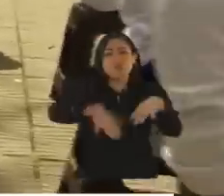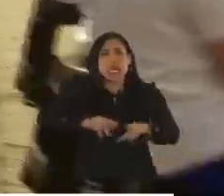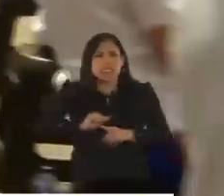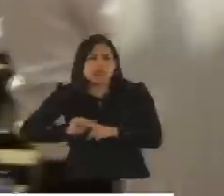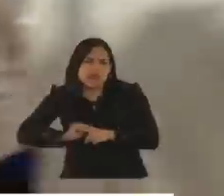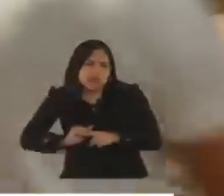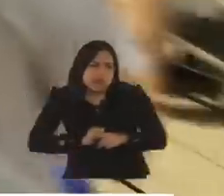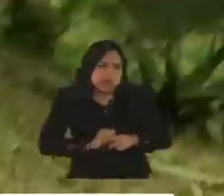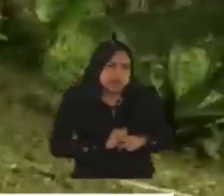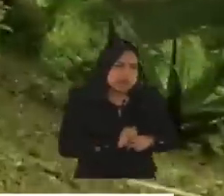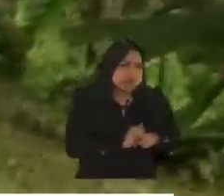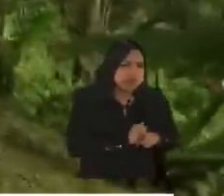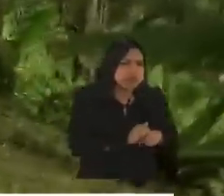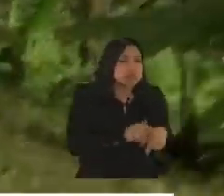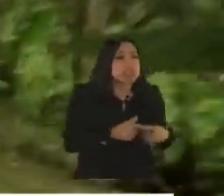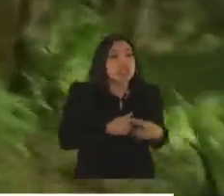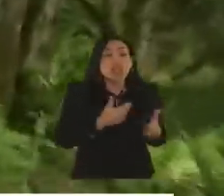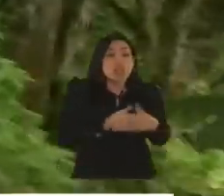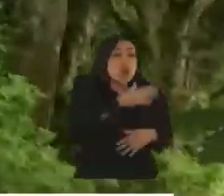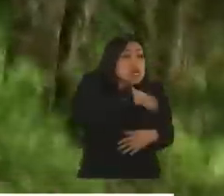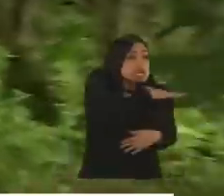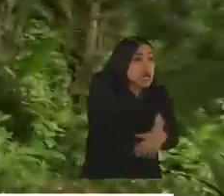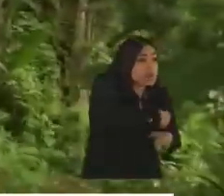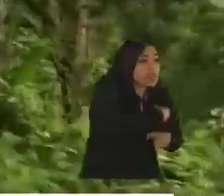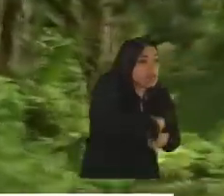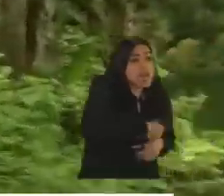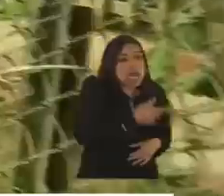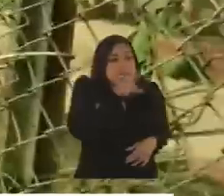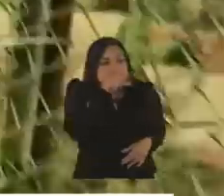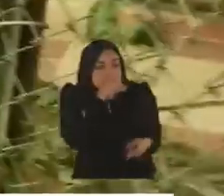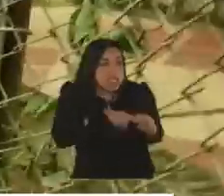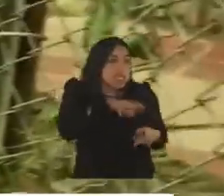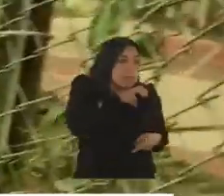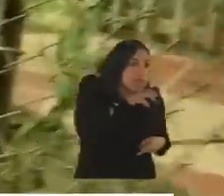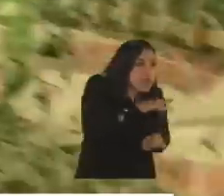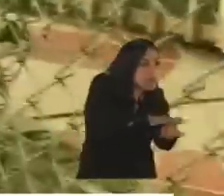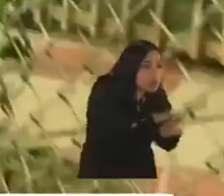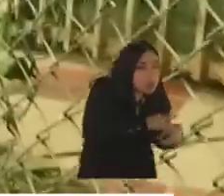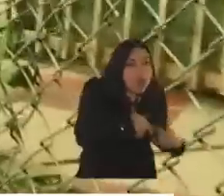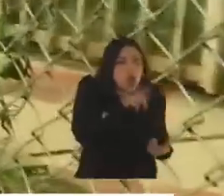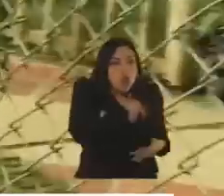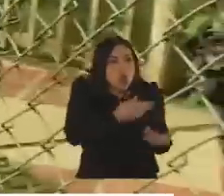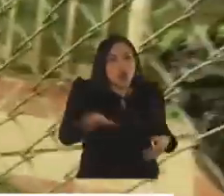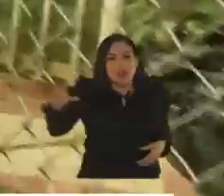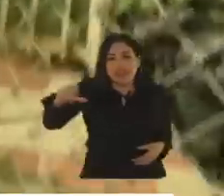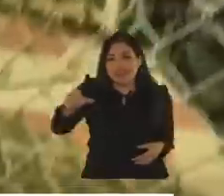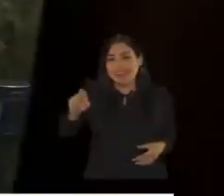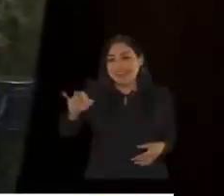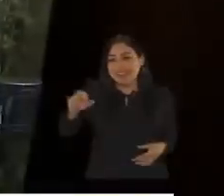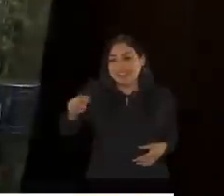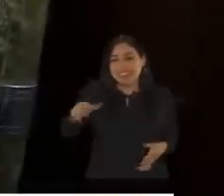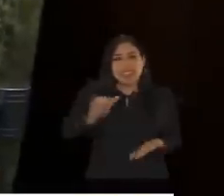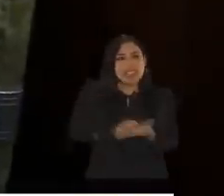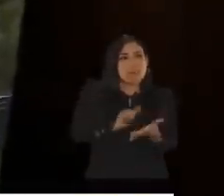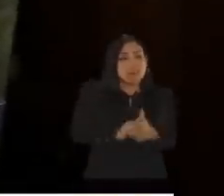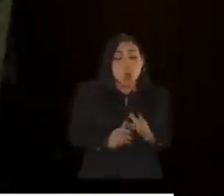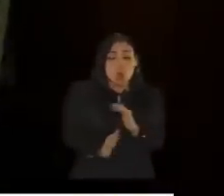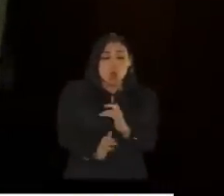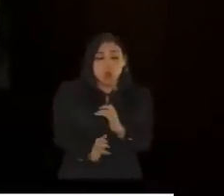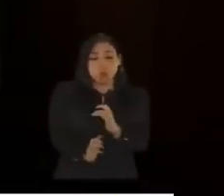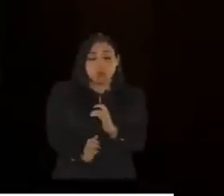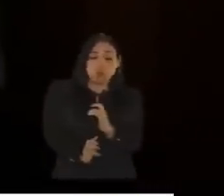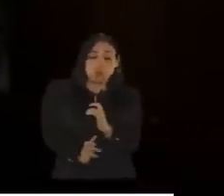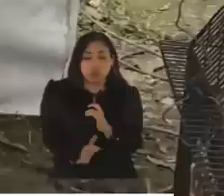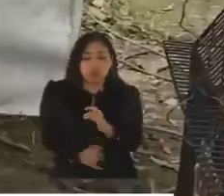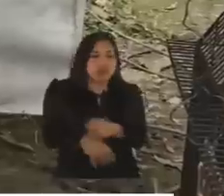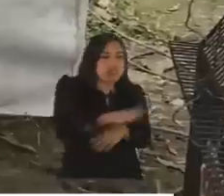ensayo las dividen con sus quehaceres del campo, alimentar gallinas, perros y loros, como el caso de Cristian, que toca la tuba. Lo